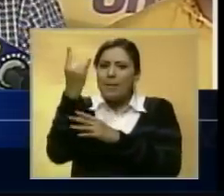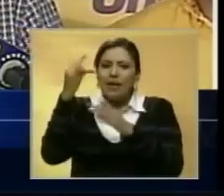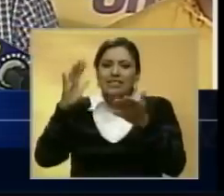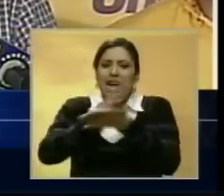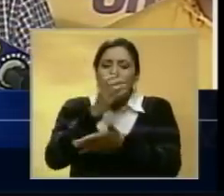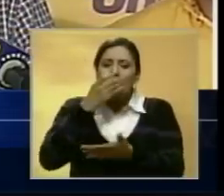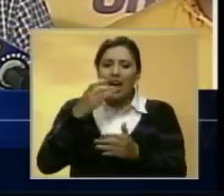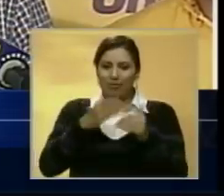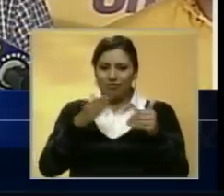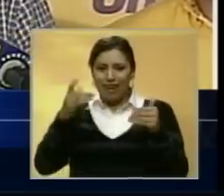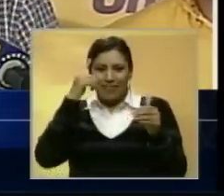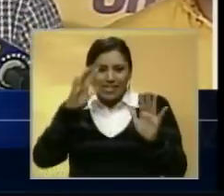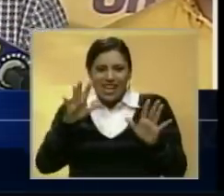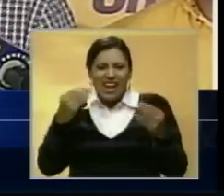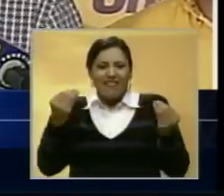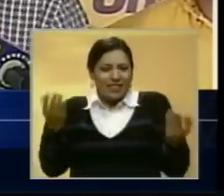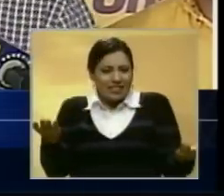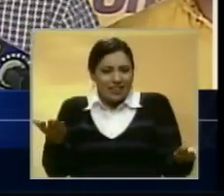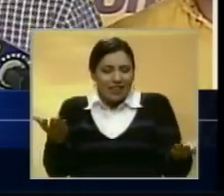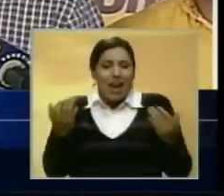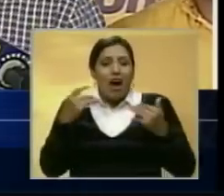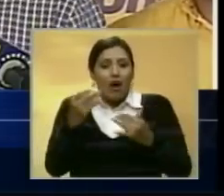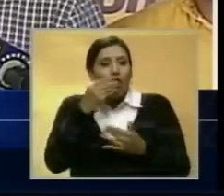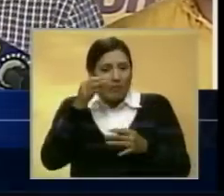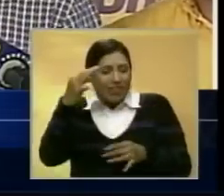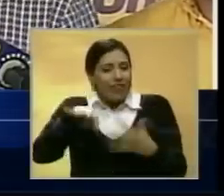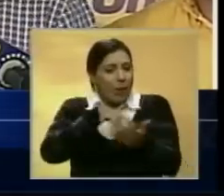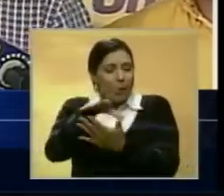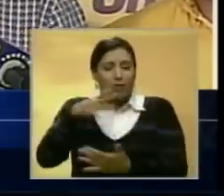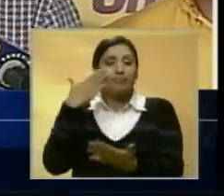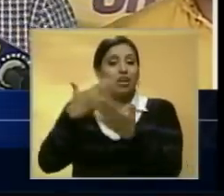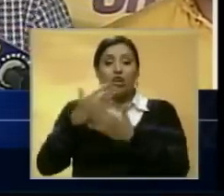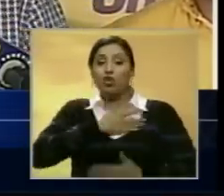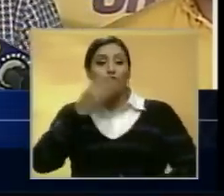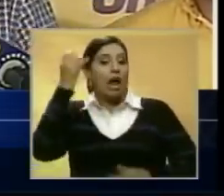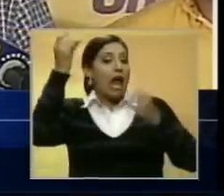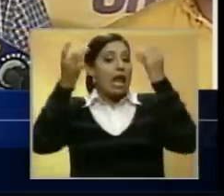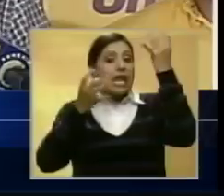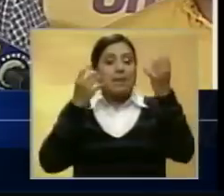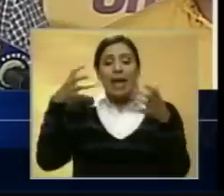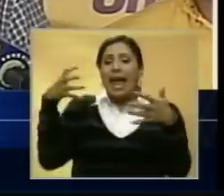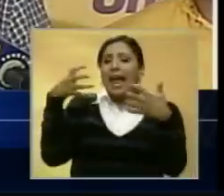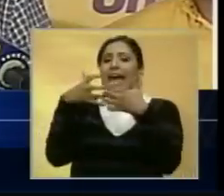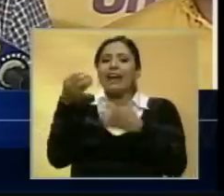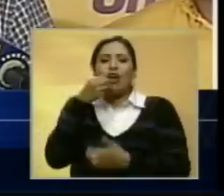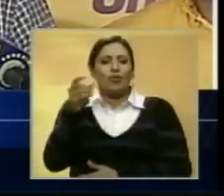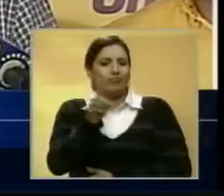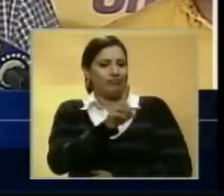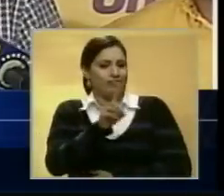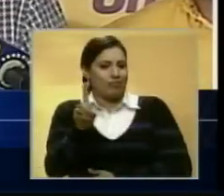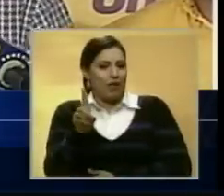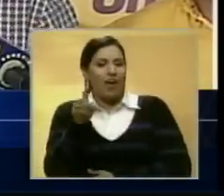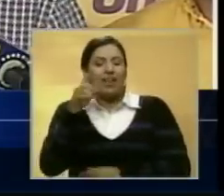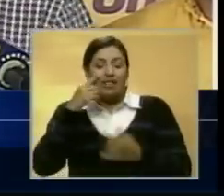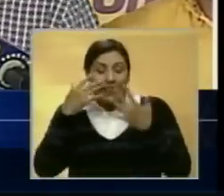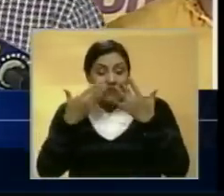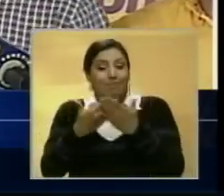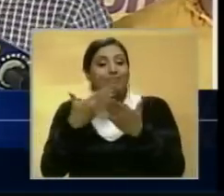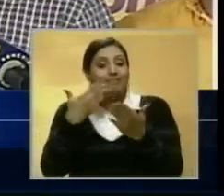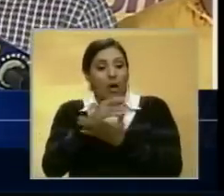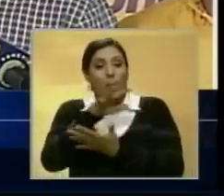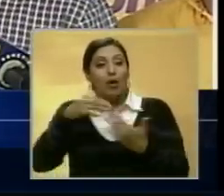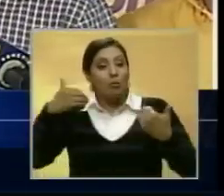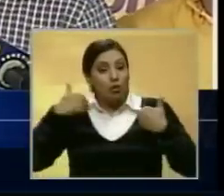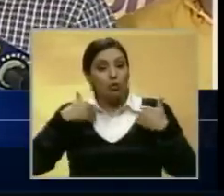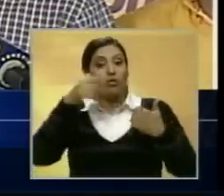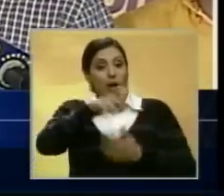de la alimentación en Venezuela es un problema real. No es un invento de una guerra económica, es una situación dramática que están pasando